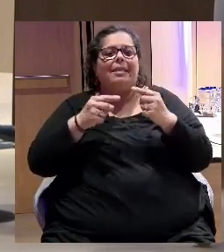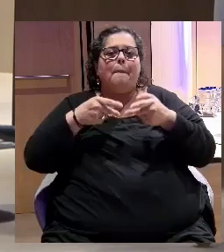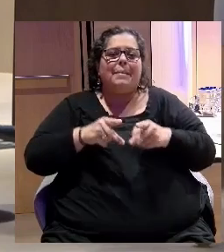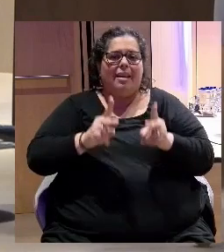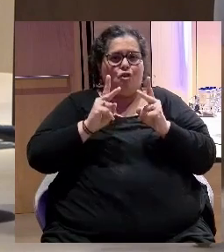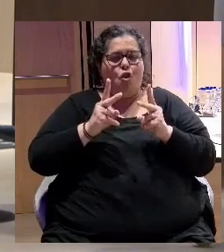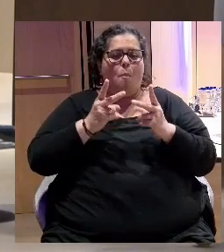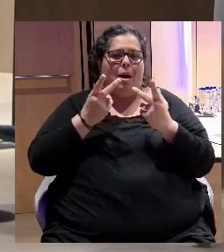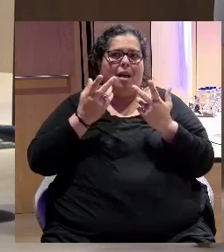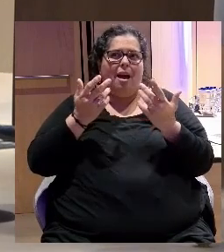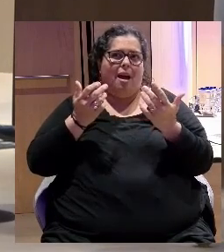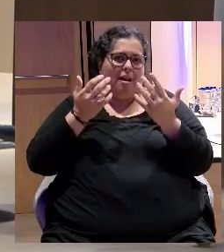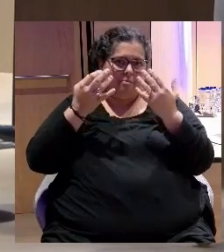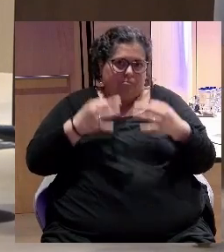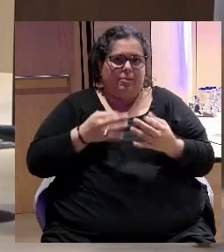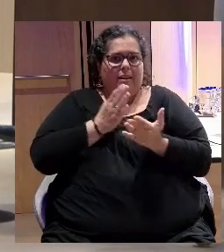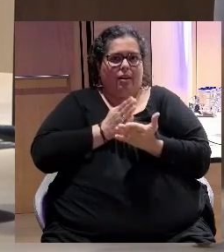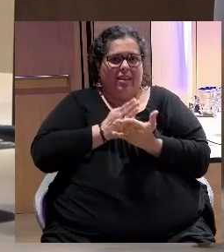del derecho, pero